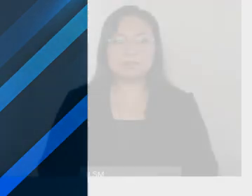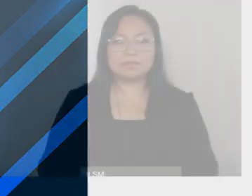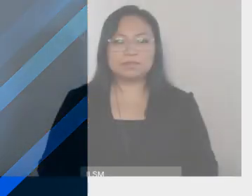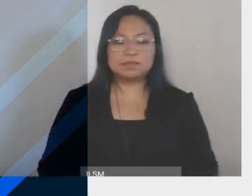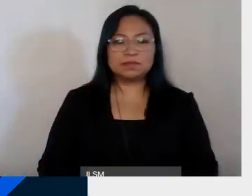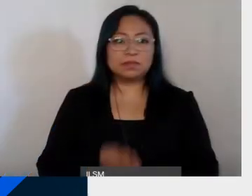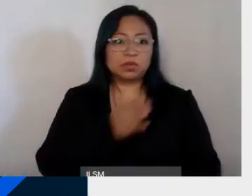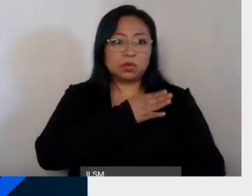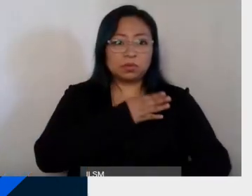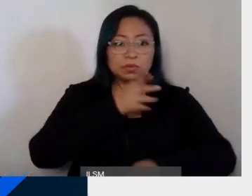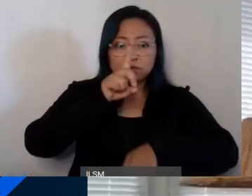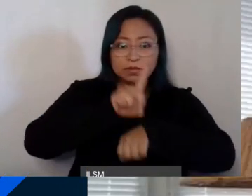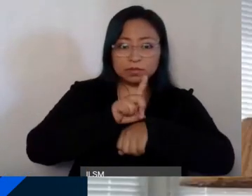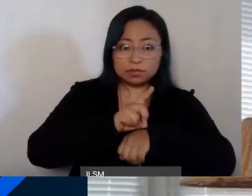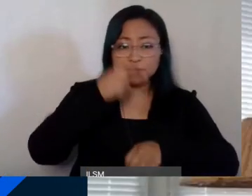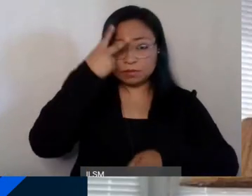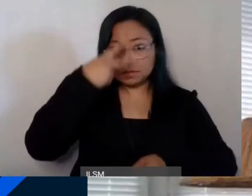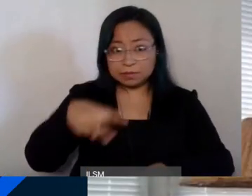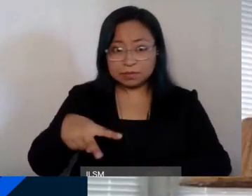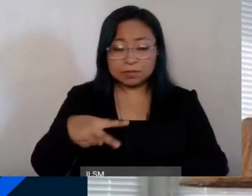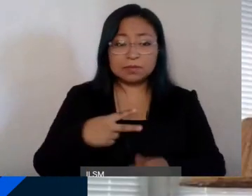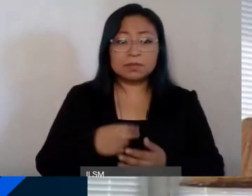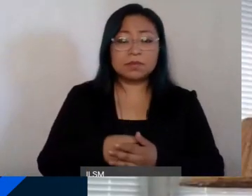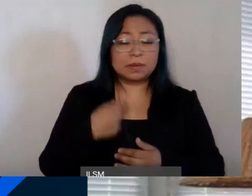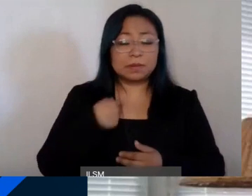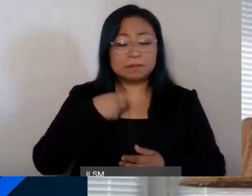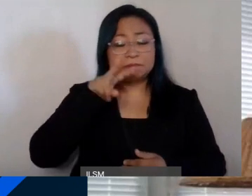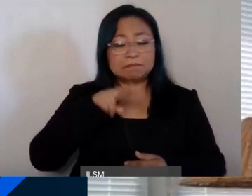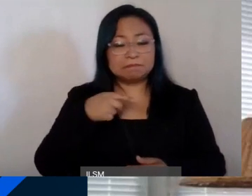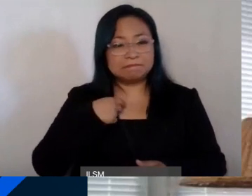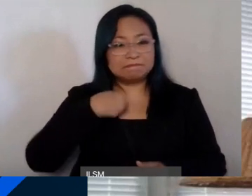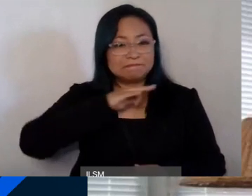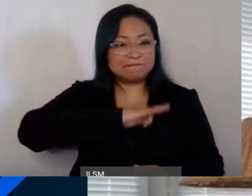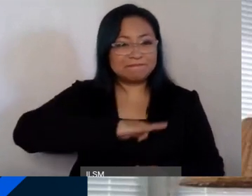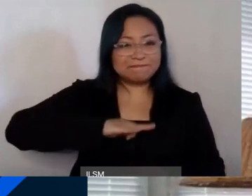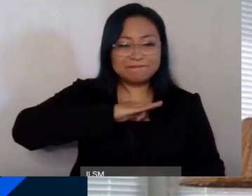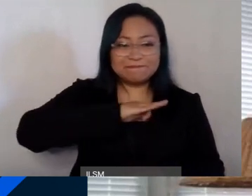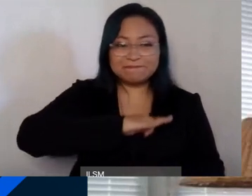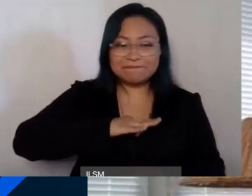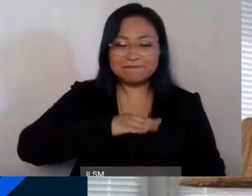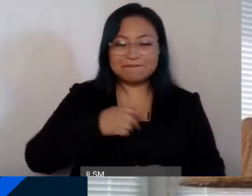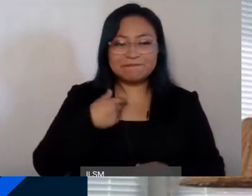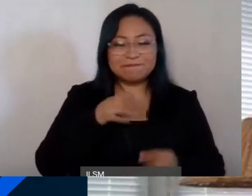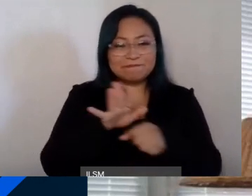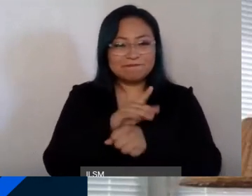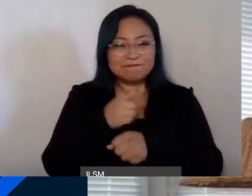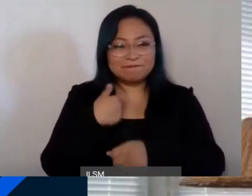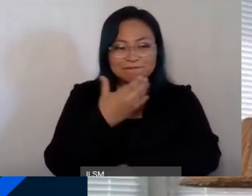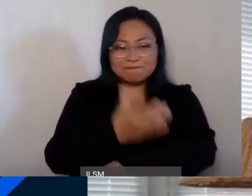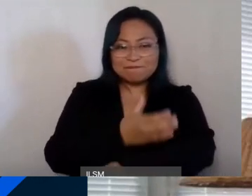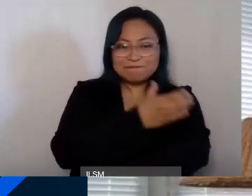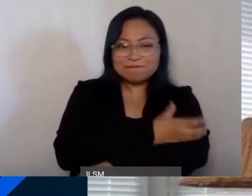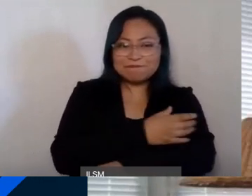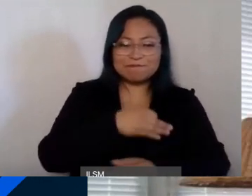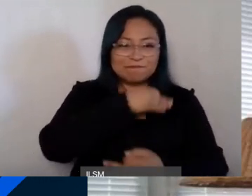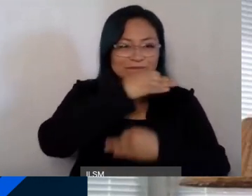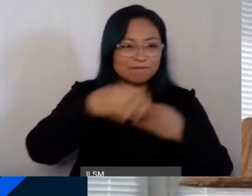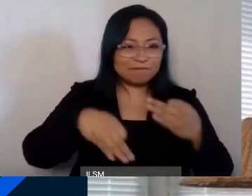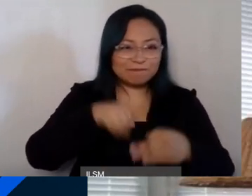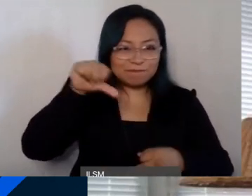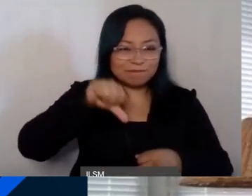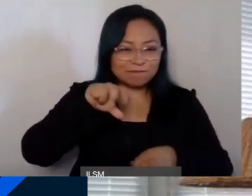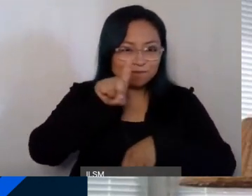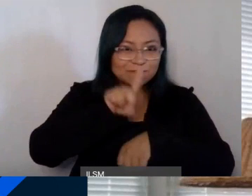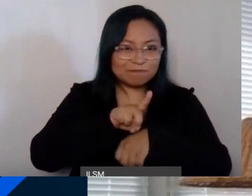buenos dias mexico estoy feliz de volver a estar aquí con todos vosotros buenas tardes